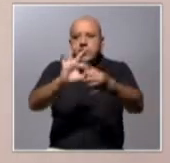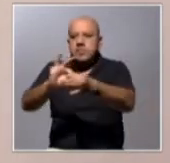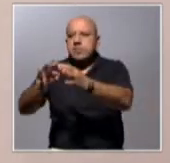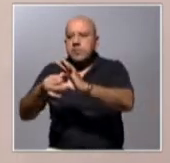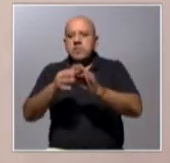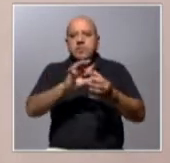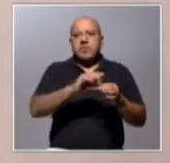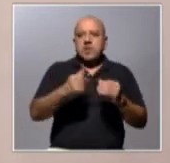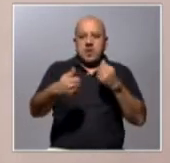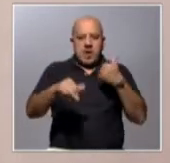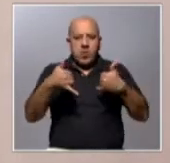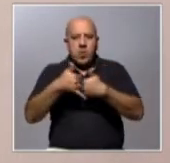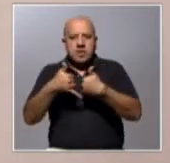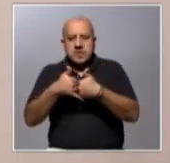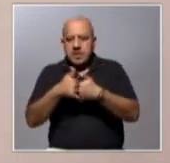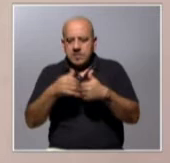todo desordenado.